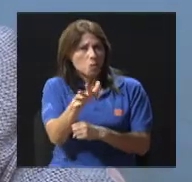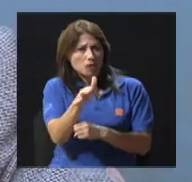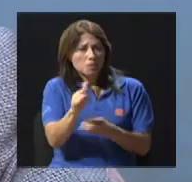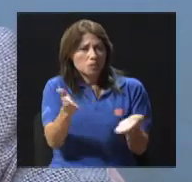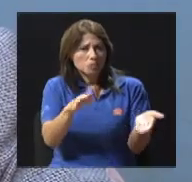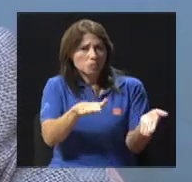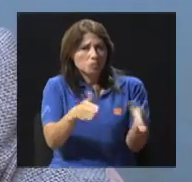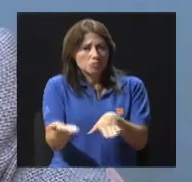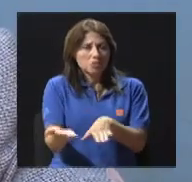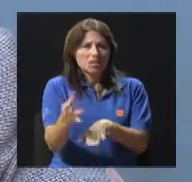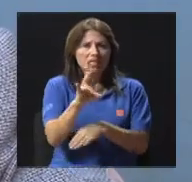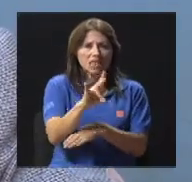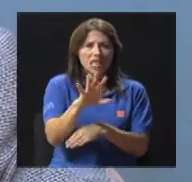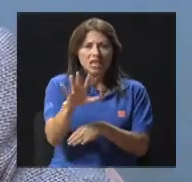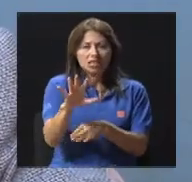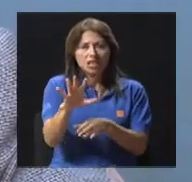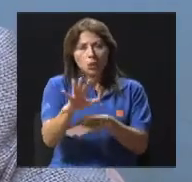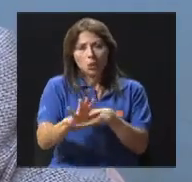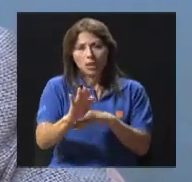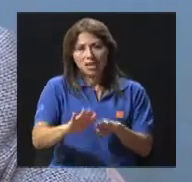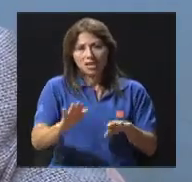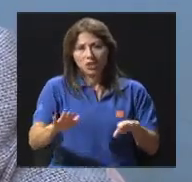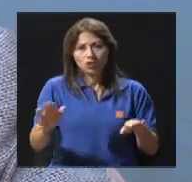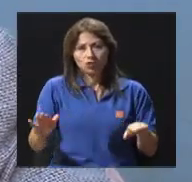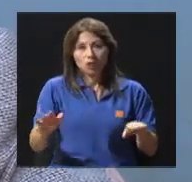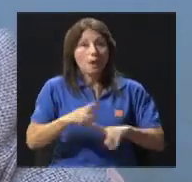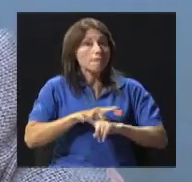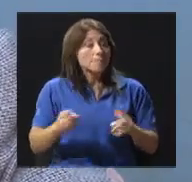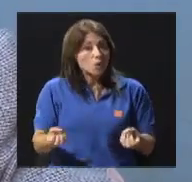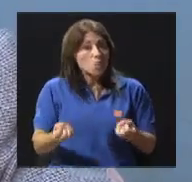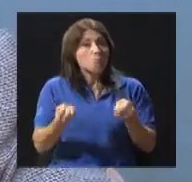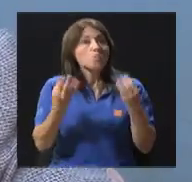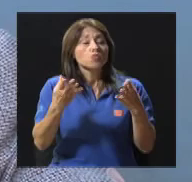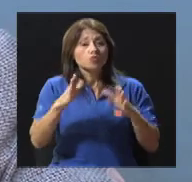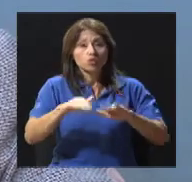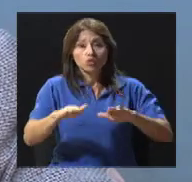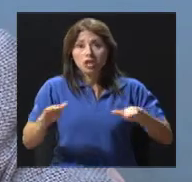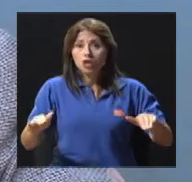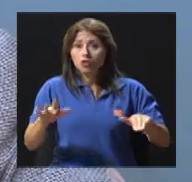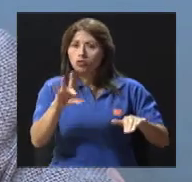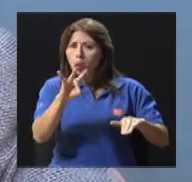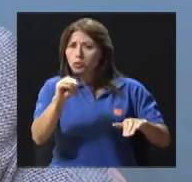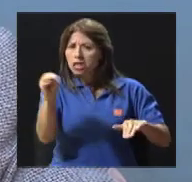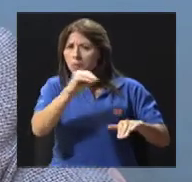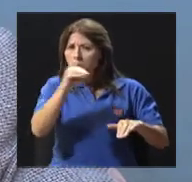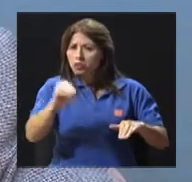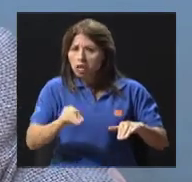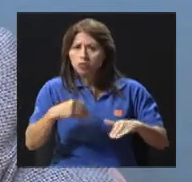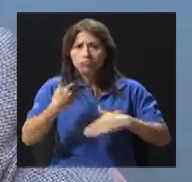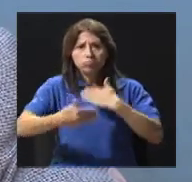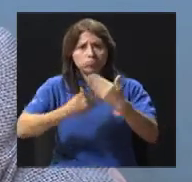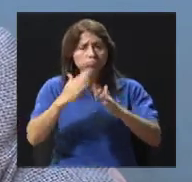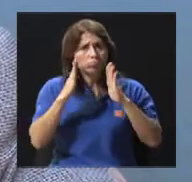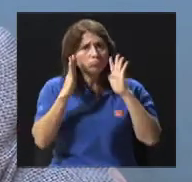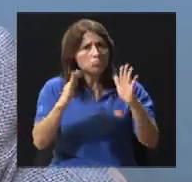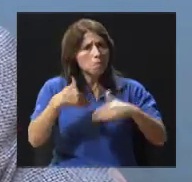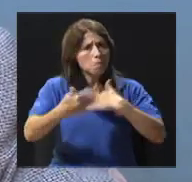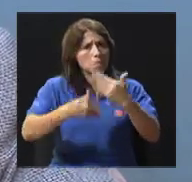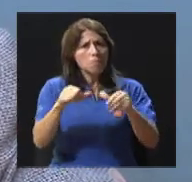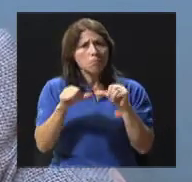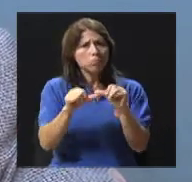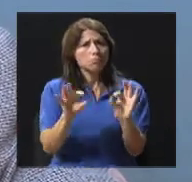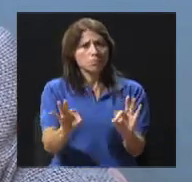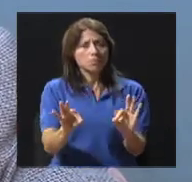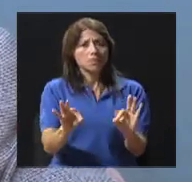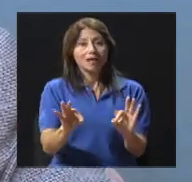La sobrevida es bastante alta en el país, llega de más del 70-80% de sobrevida. Se les da un tratamiento óptimo que en